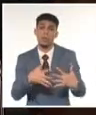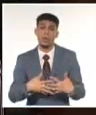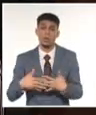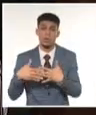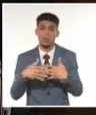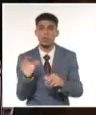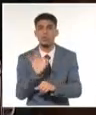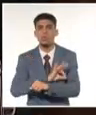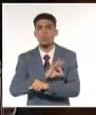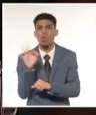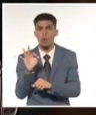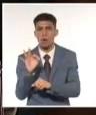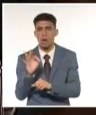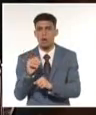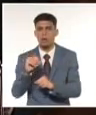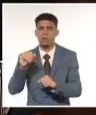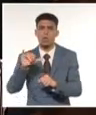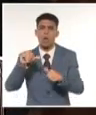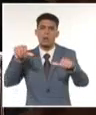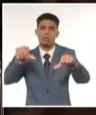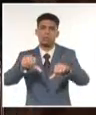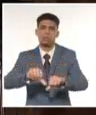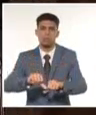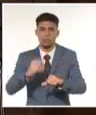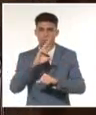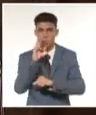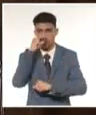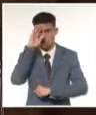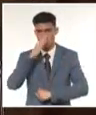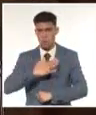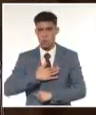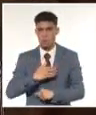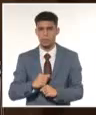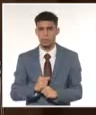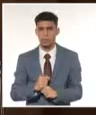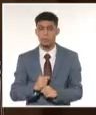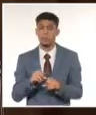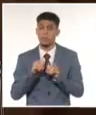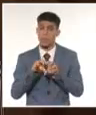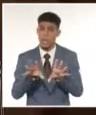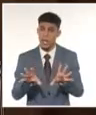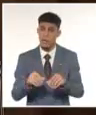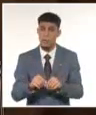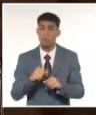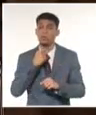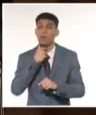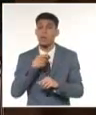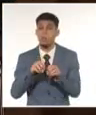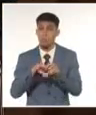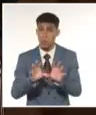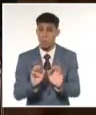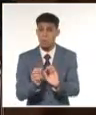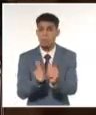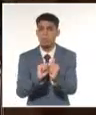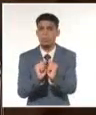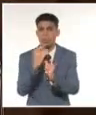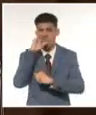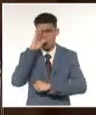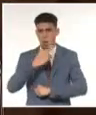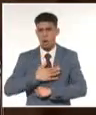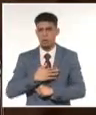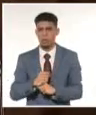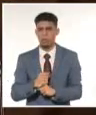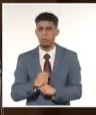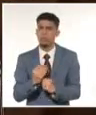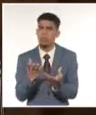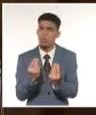nuestra revolución. Este ejemplo me lleva a otros como la dignidad de los deportistas cubanos, afectados por disímiles